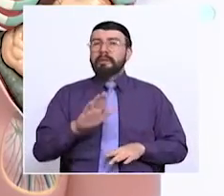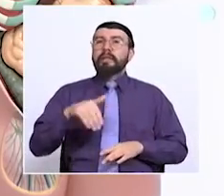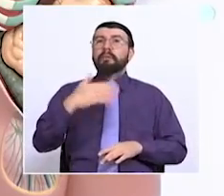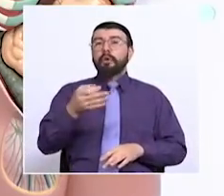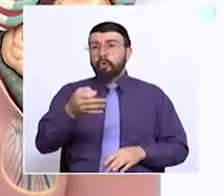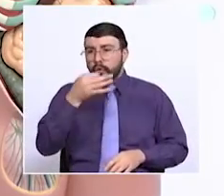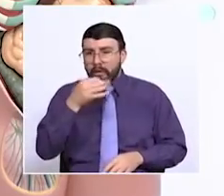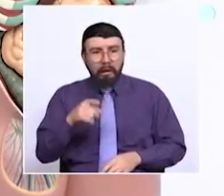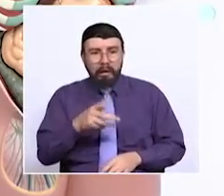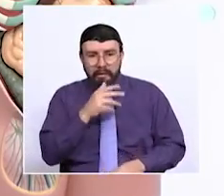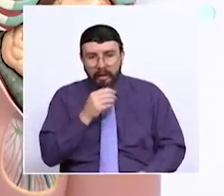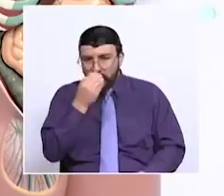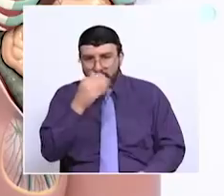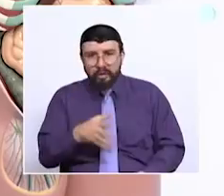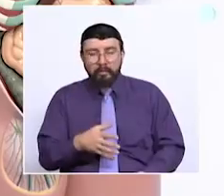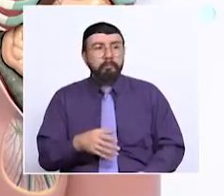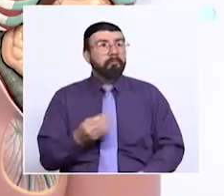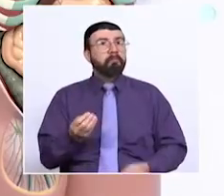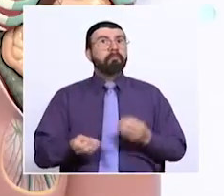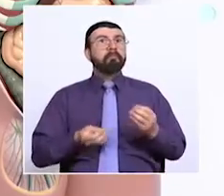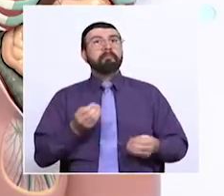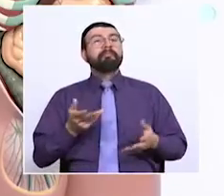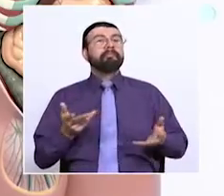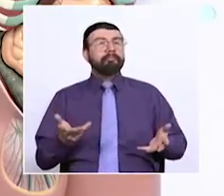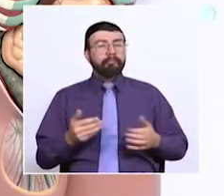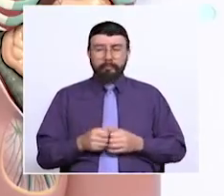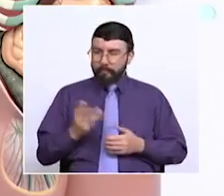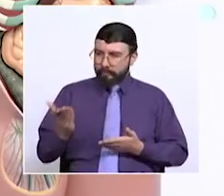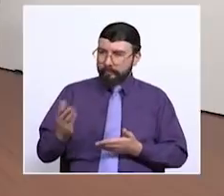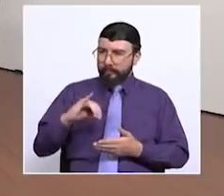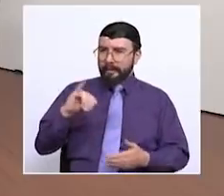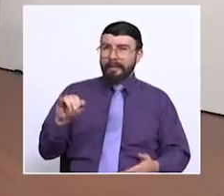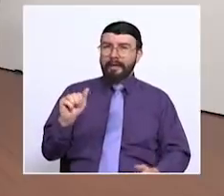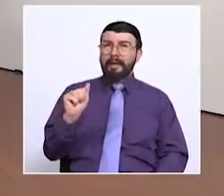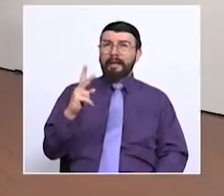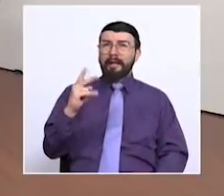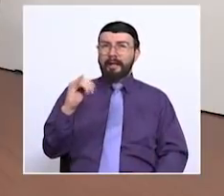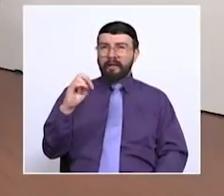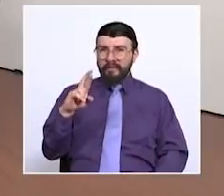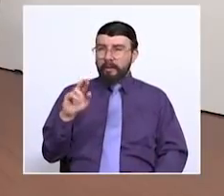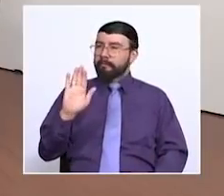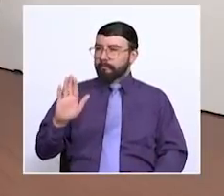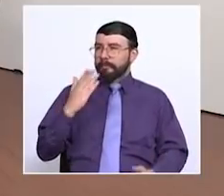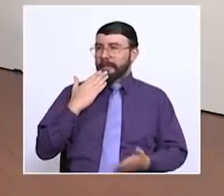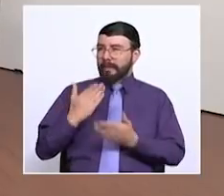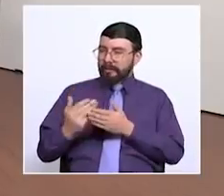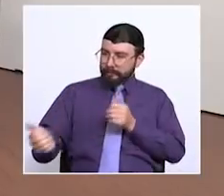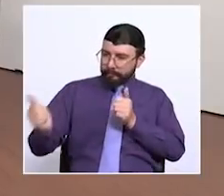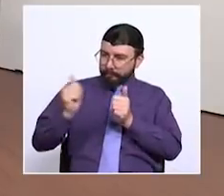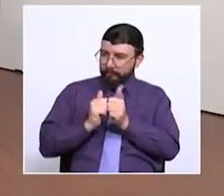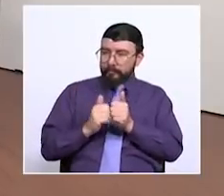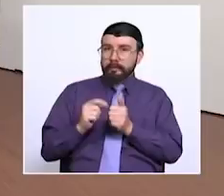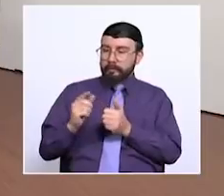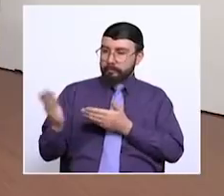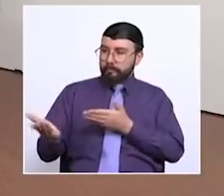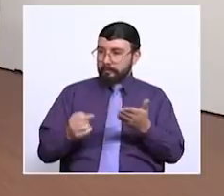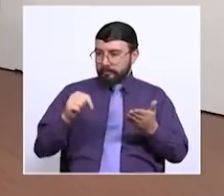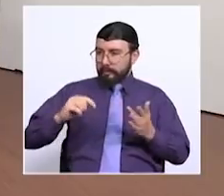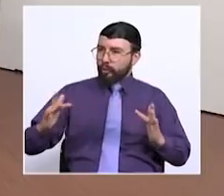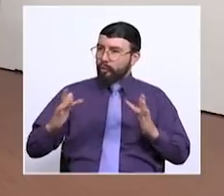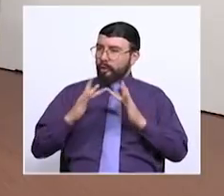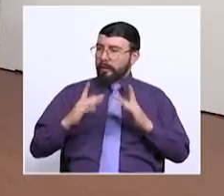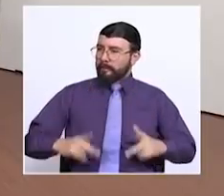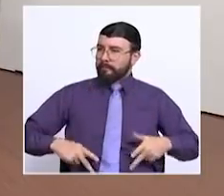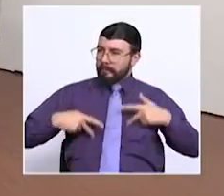mando? Doctor Javier Rodríguez, muchas gracias por estar con nosotros y bienvenido a Conexión Vital.